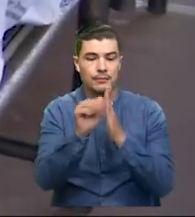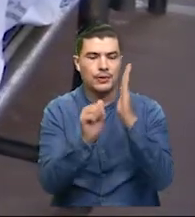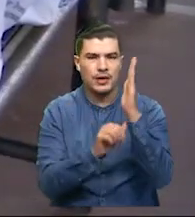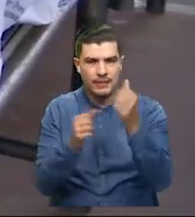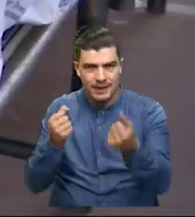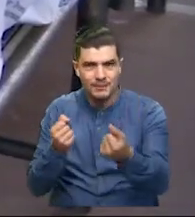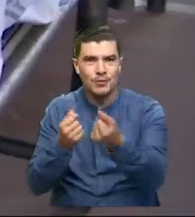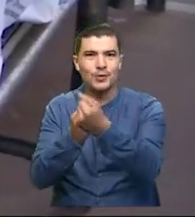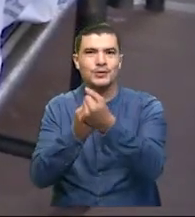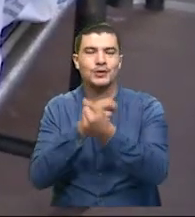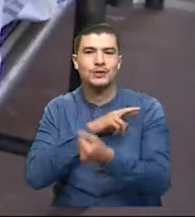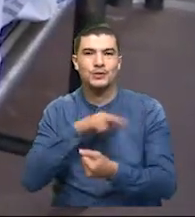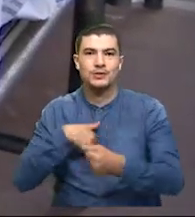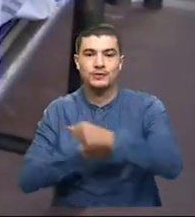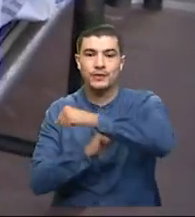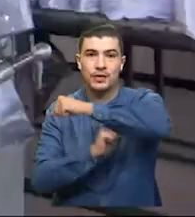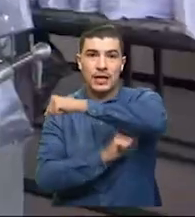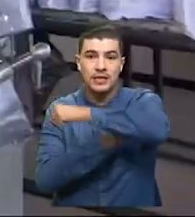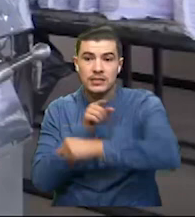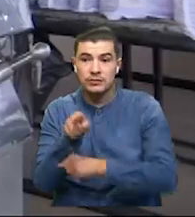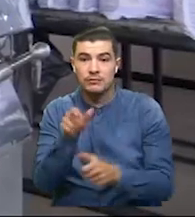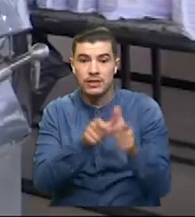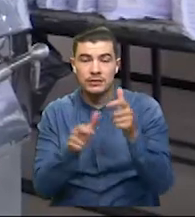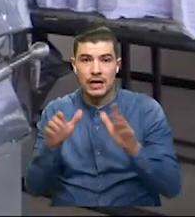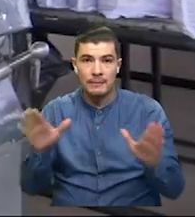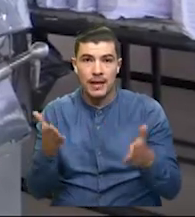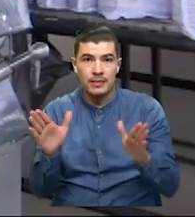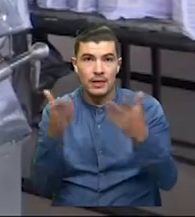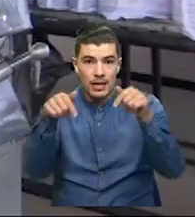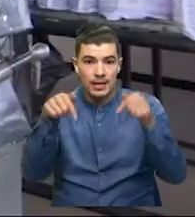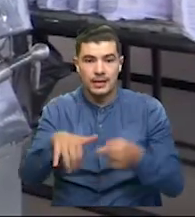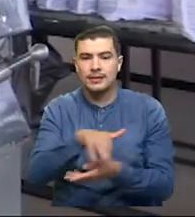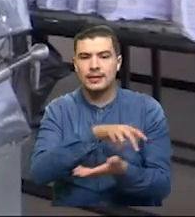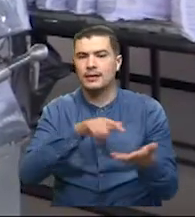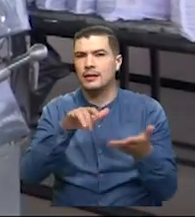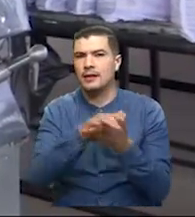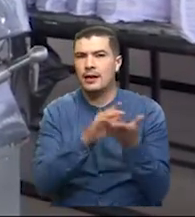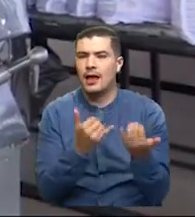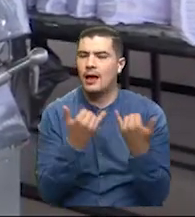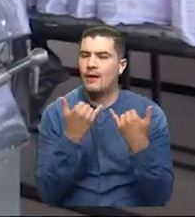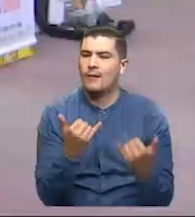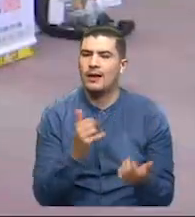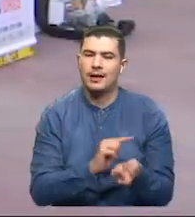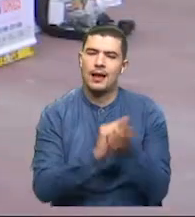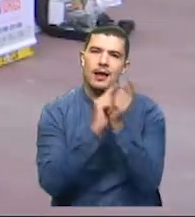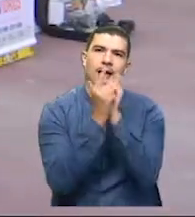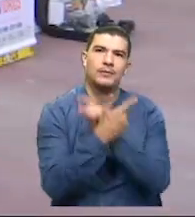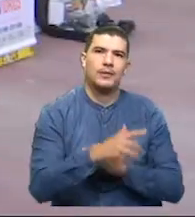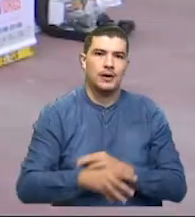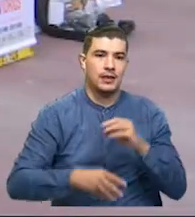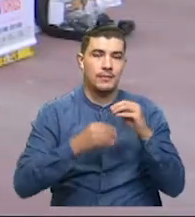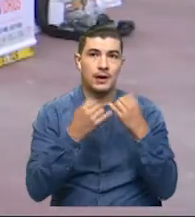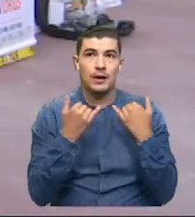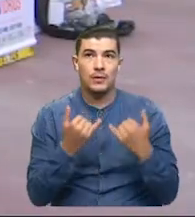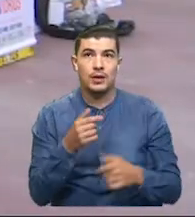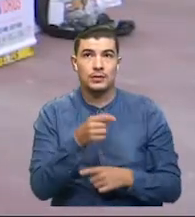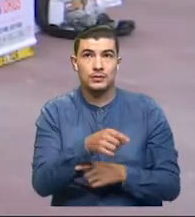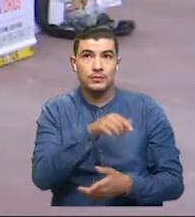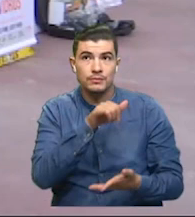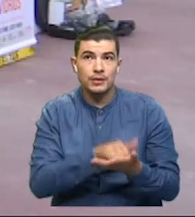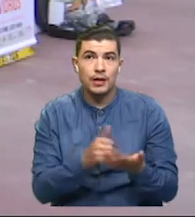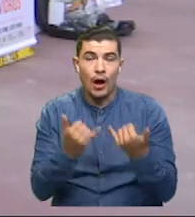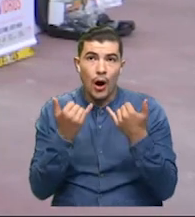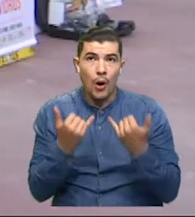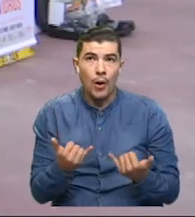pujanza donde nosotros fortalecemos a estos emprendedores santandereanos que le han dado transformación al valor agregado y que hoy